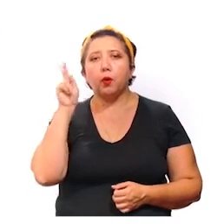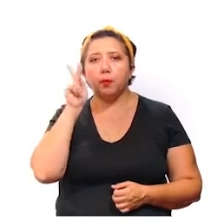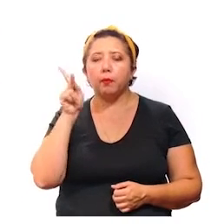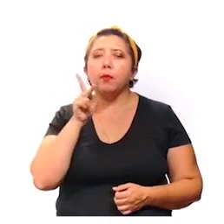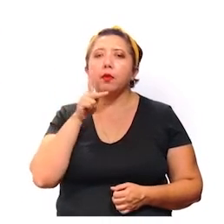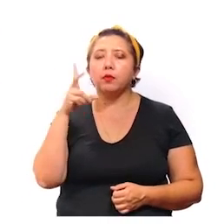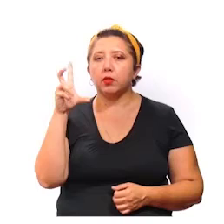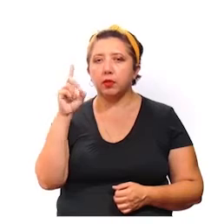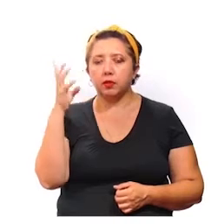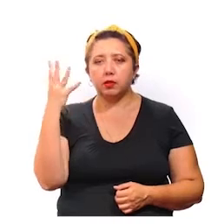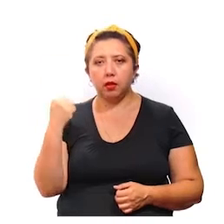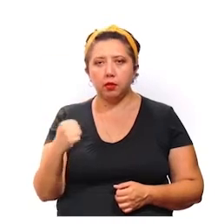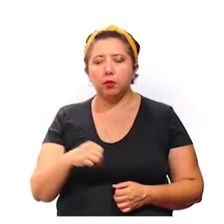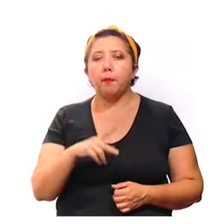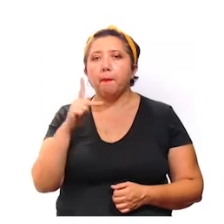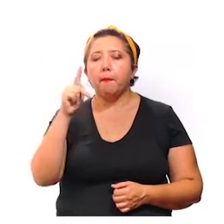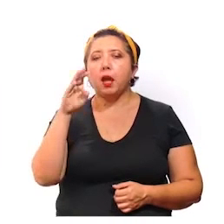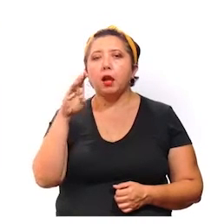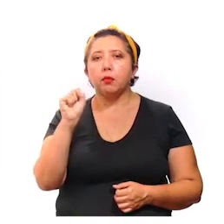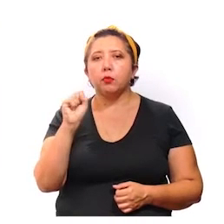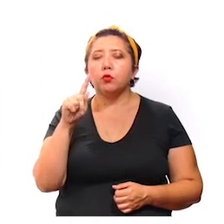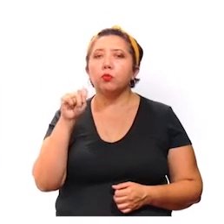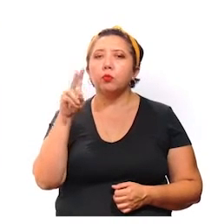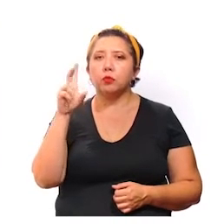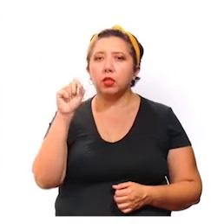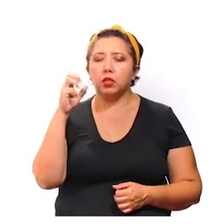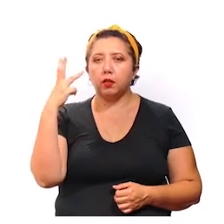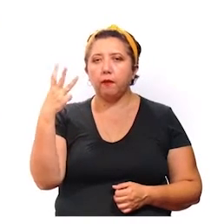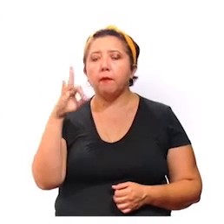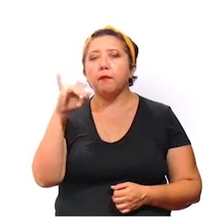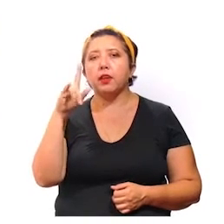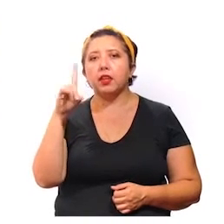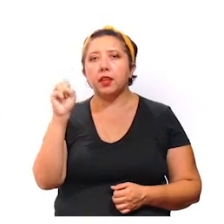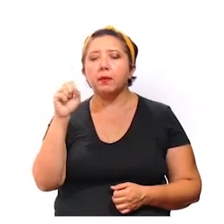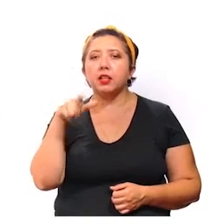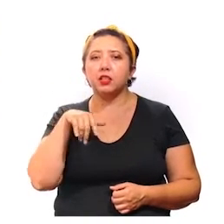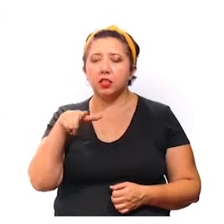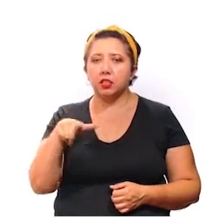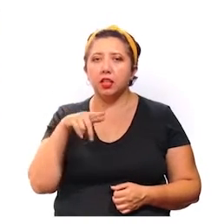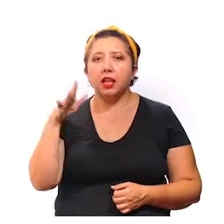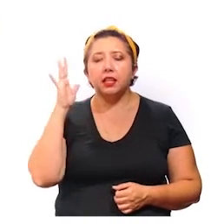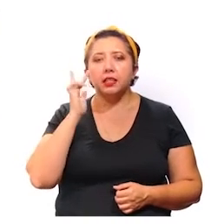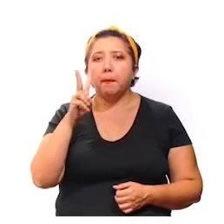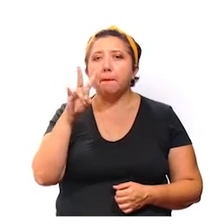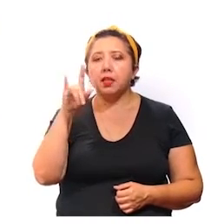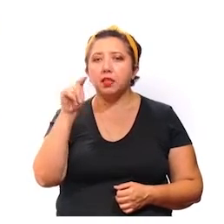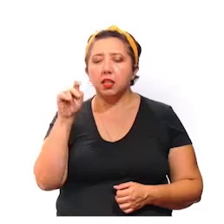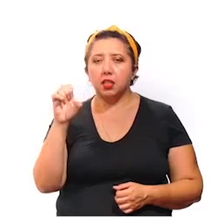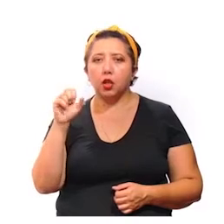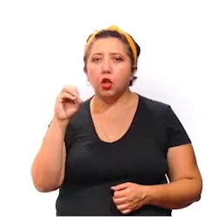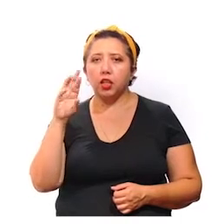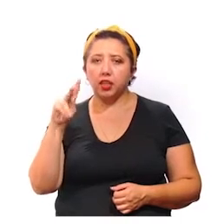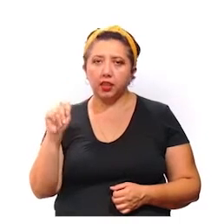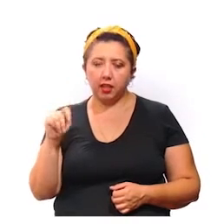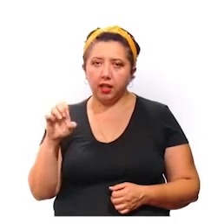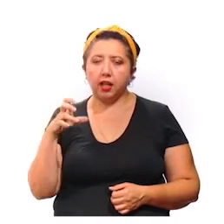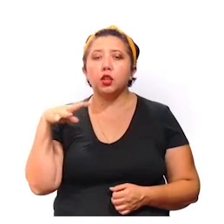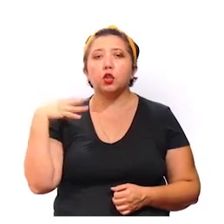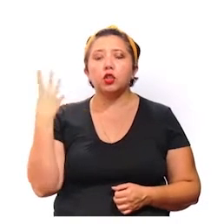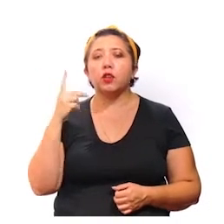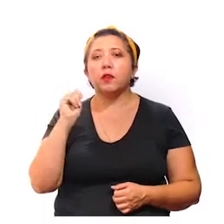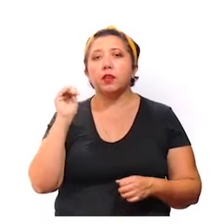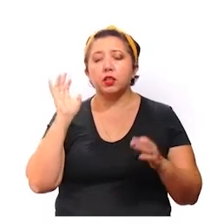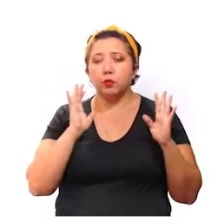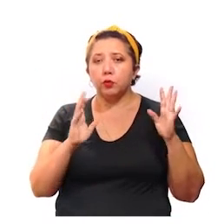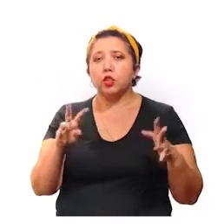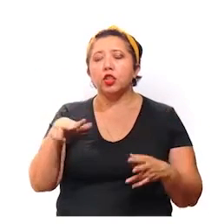Pablo II con 39, Pacaptún con 23, Fidel Velázquez con 17, San Vicente Oriente con 14, Francisco de